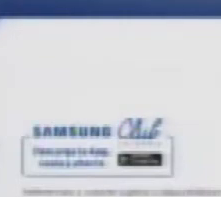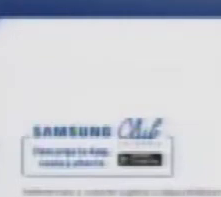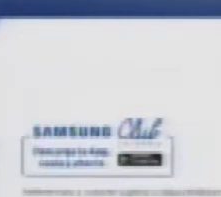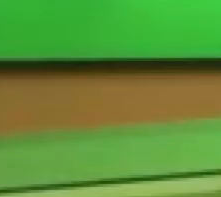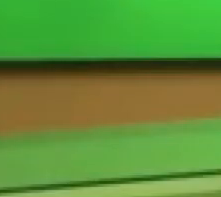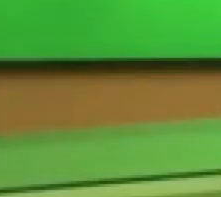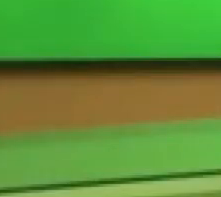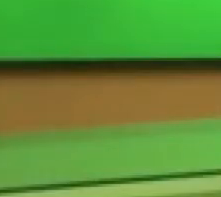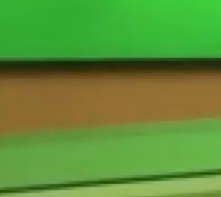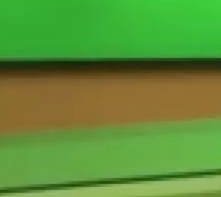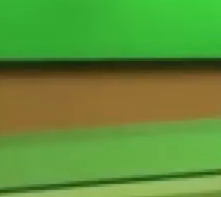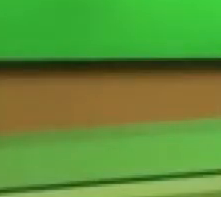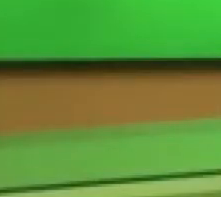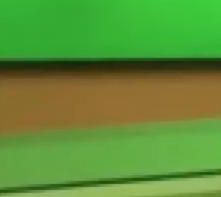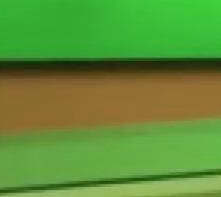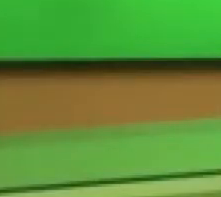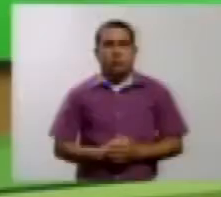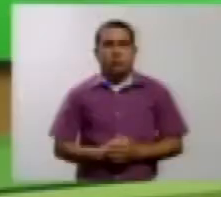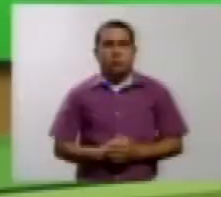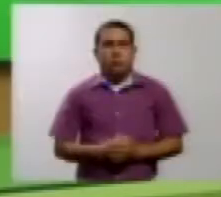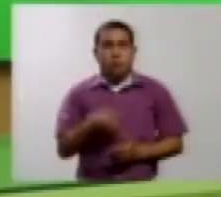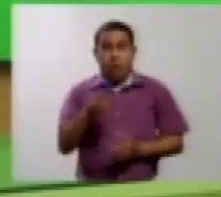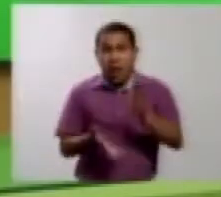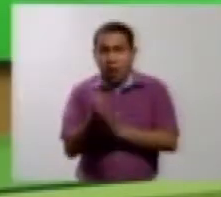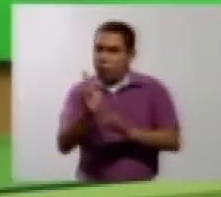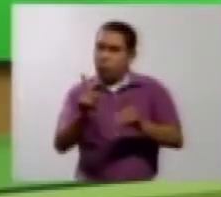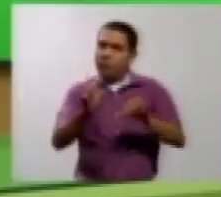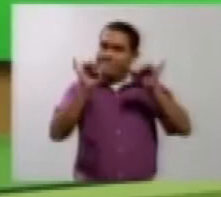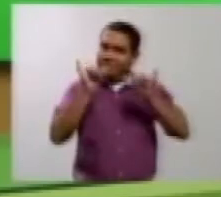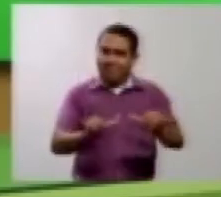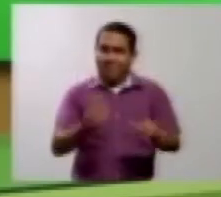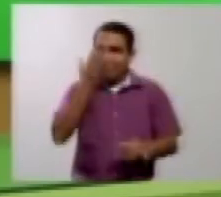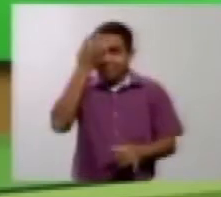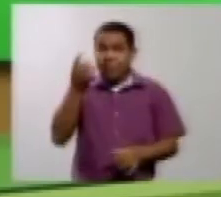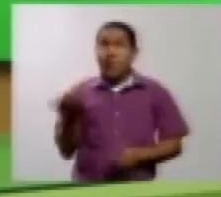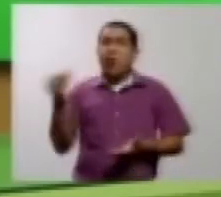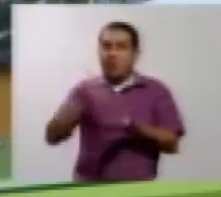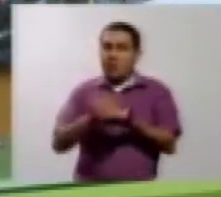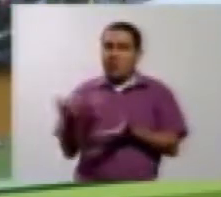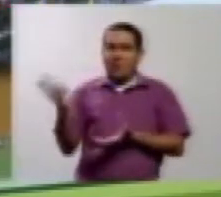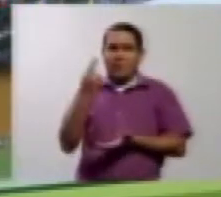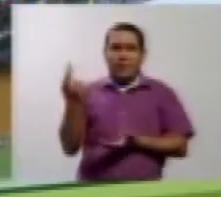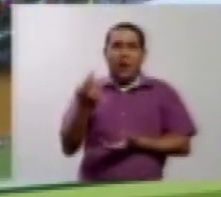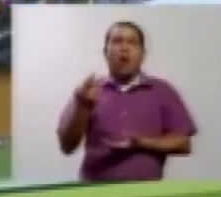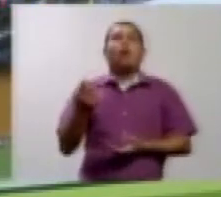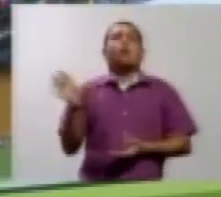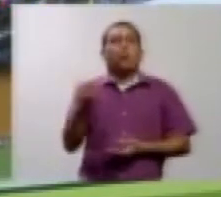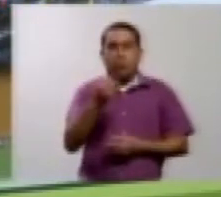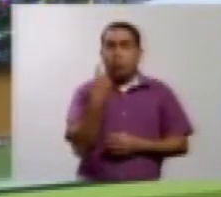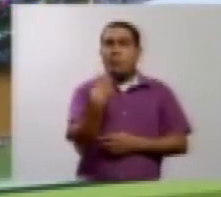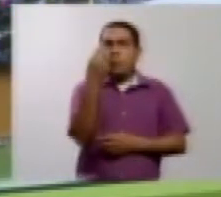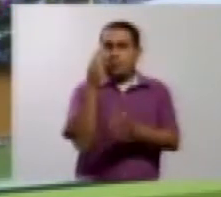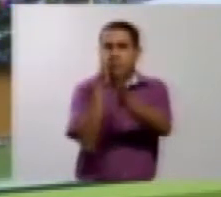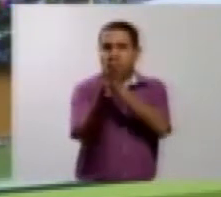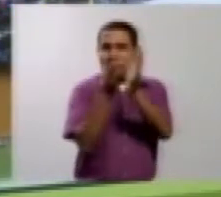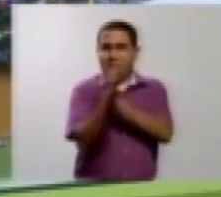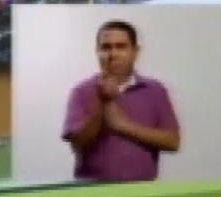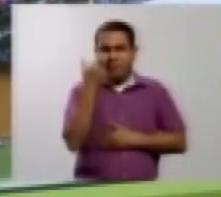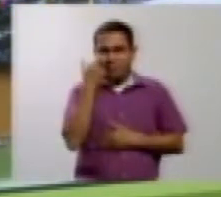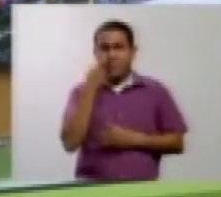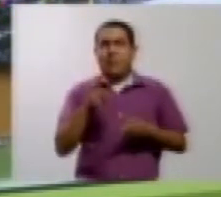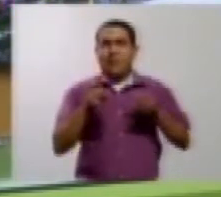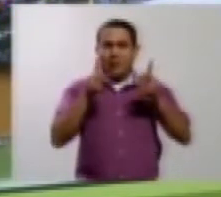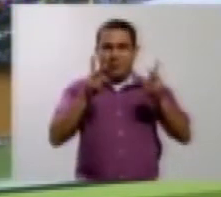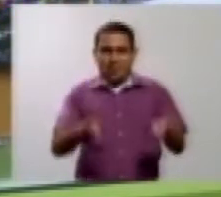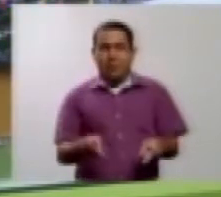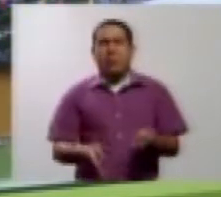www.samsung.com. Y no se despeguen, porque al regreso tenemos, por supuesto, toda la actualidad política en la bitácora política. Hacemos una pausa